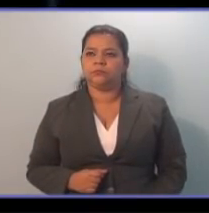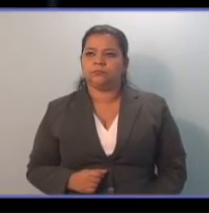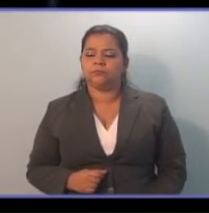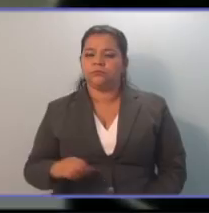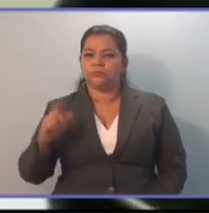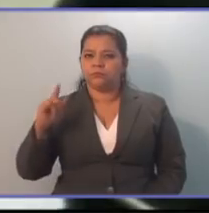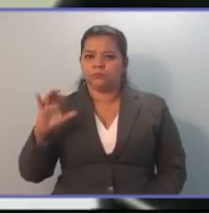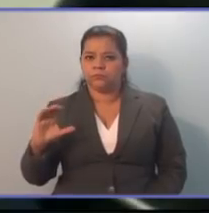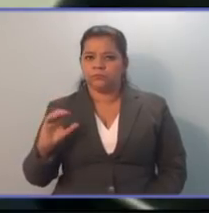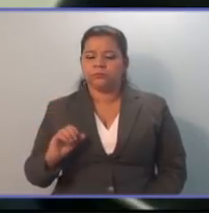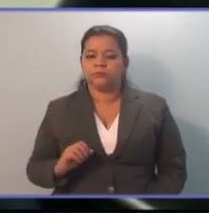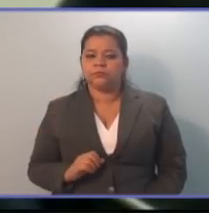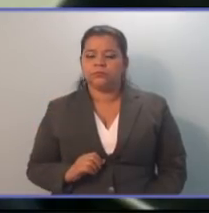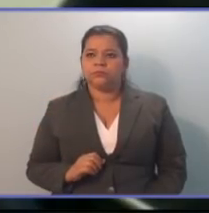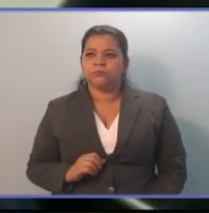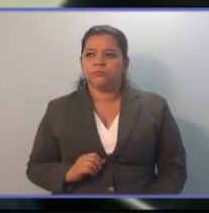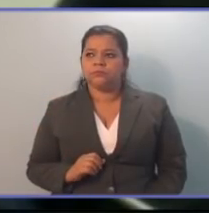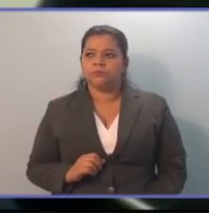Licenciada,